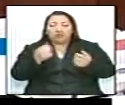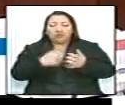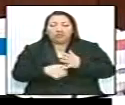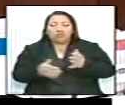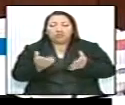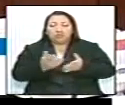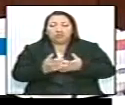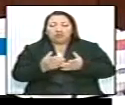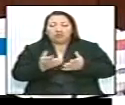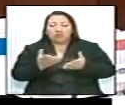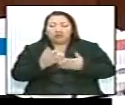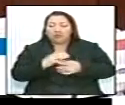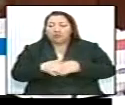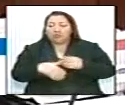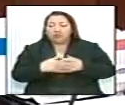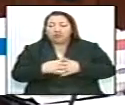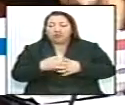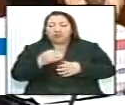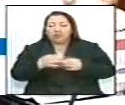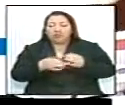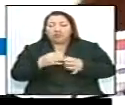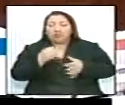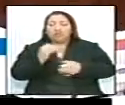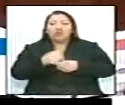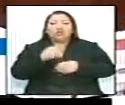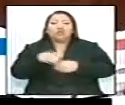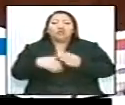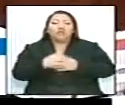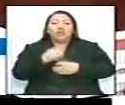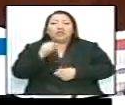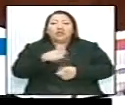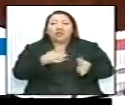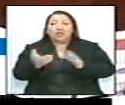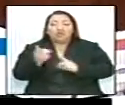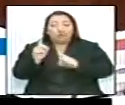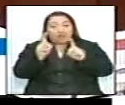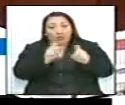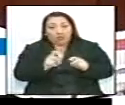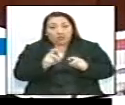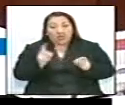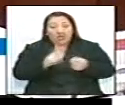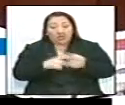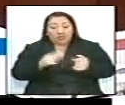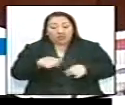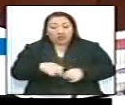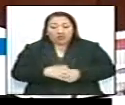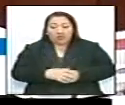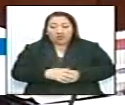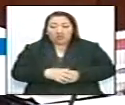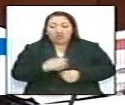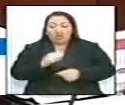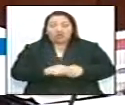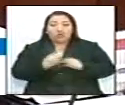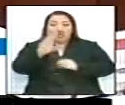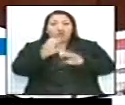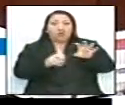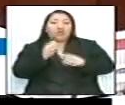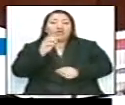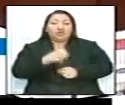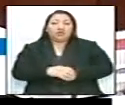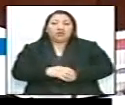expedición de los reglamentos. El Jurado Nacional de Elecciones hace una pregunta incluso aquí en su PowerPoint y